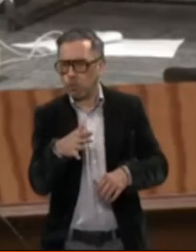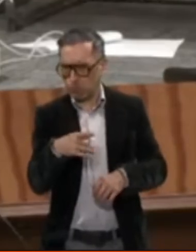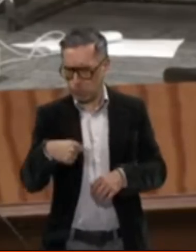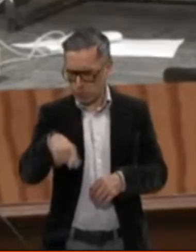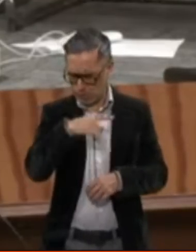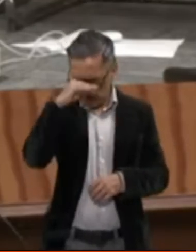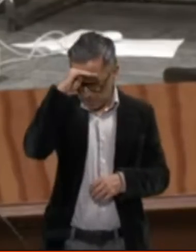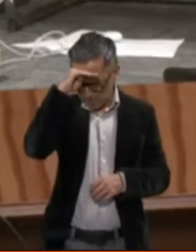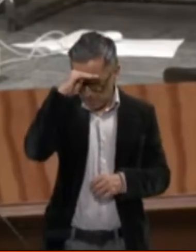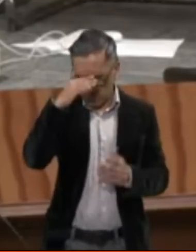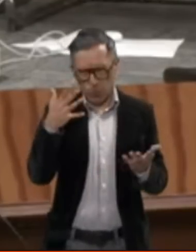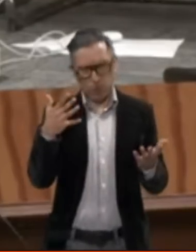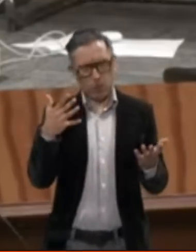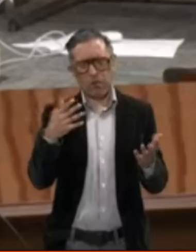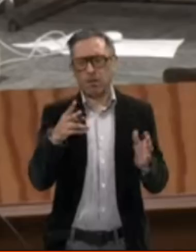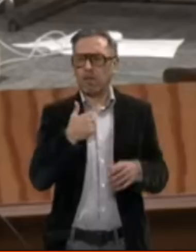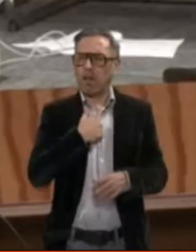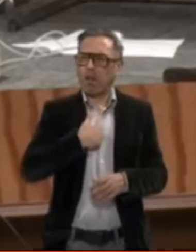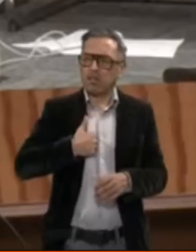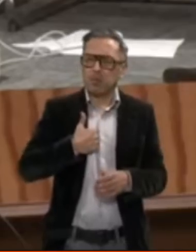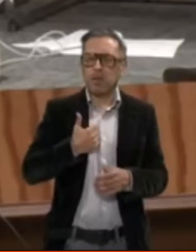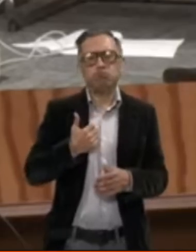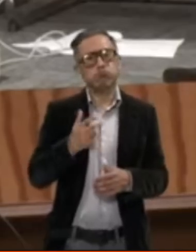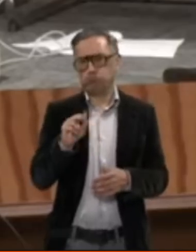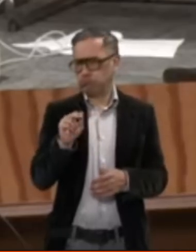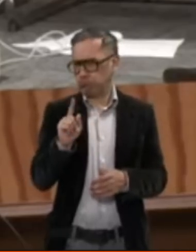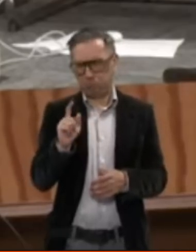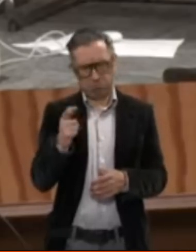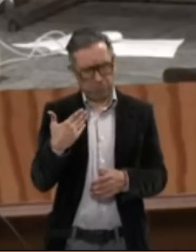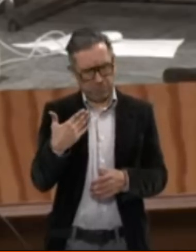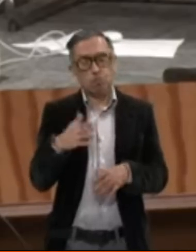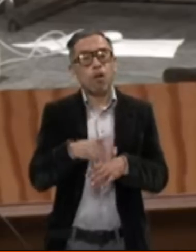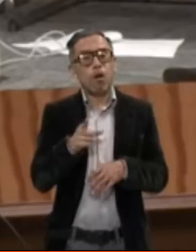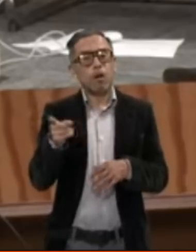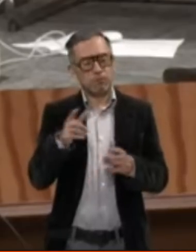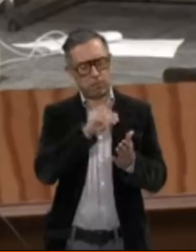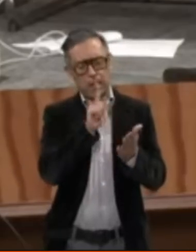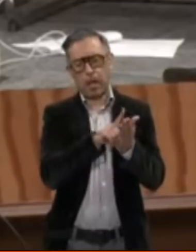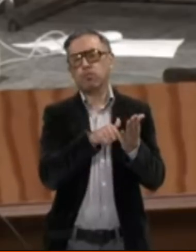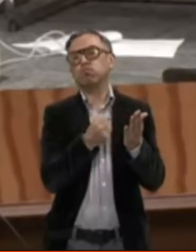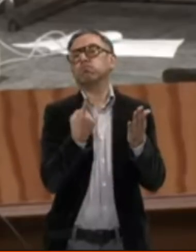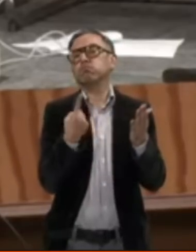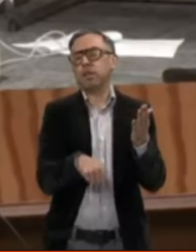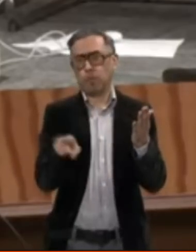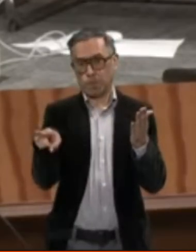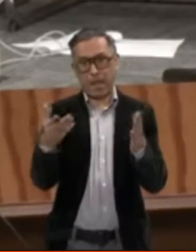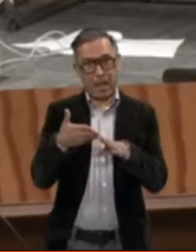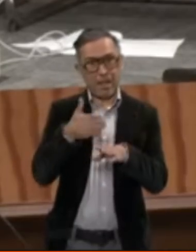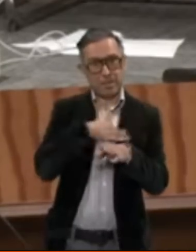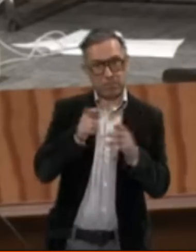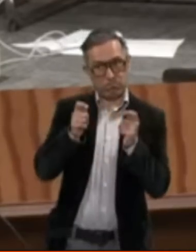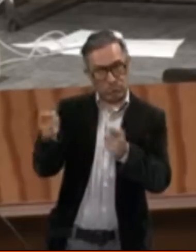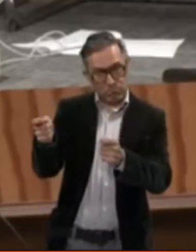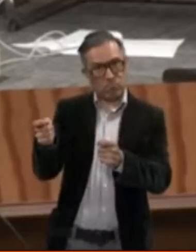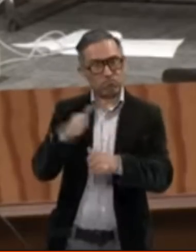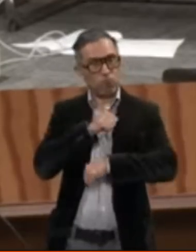cuestión que lamentar? Porque sigue vigente de que se le quitaron todas las facultades administrativas, ya